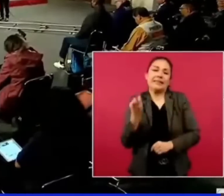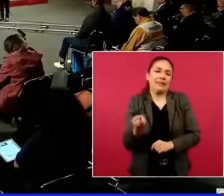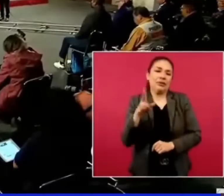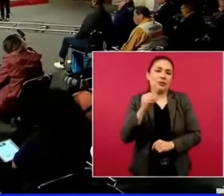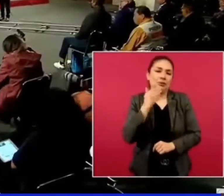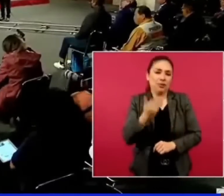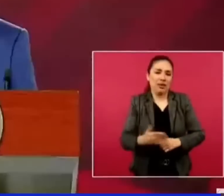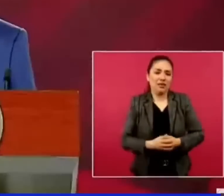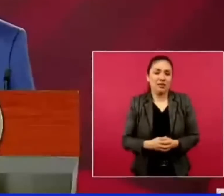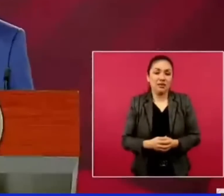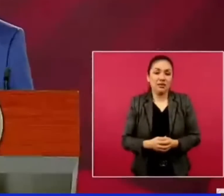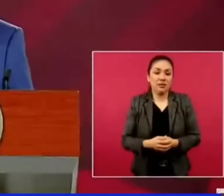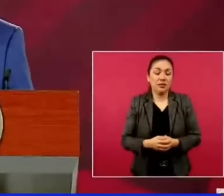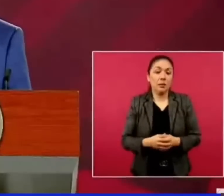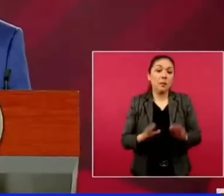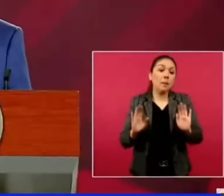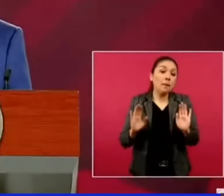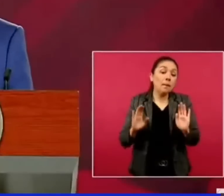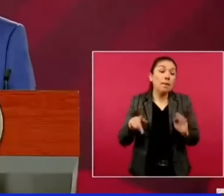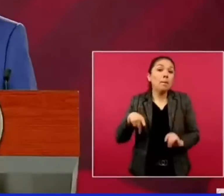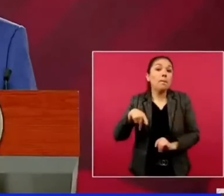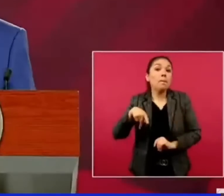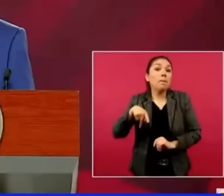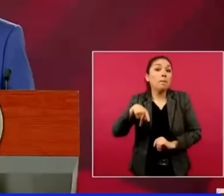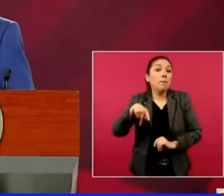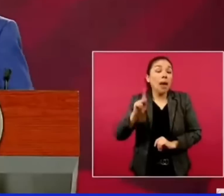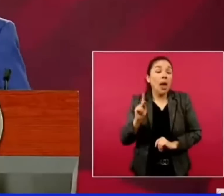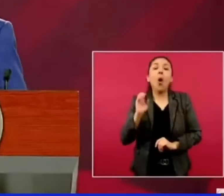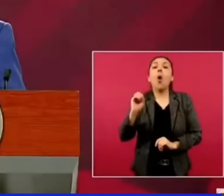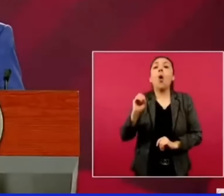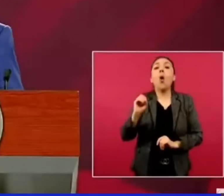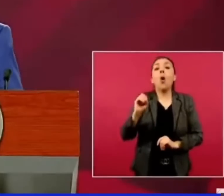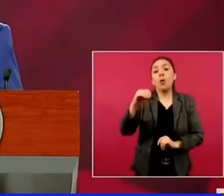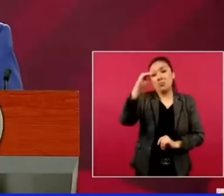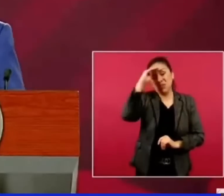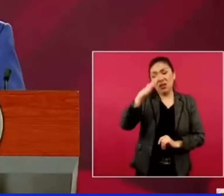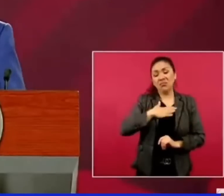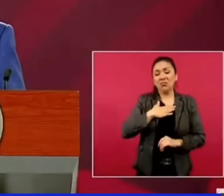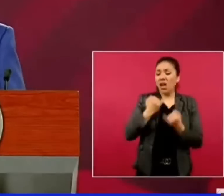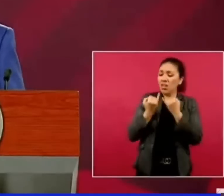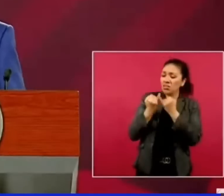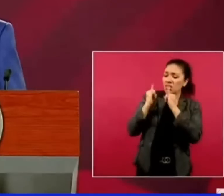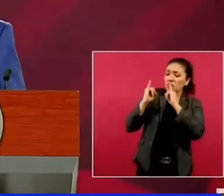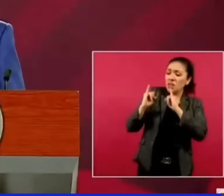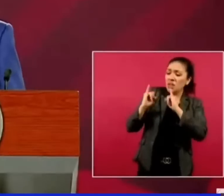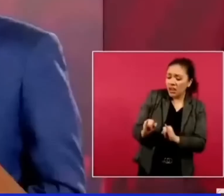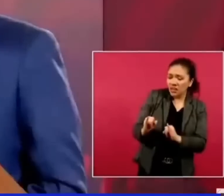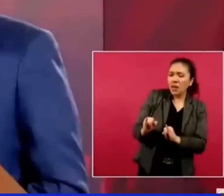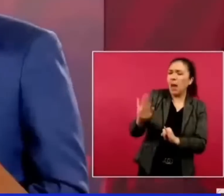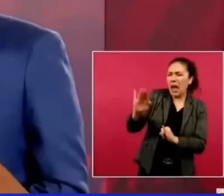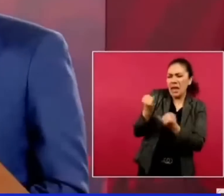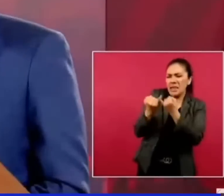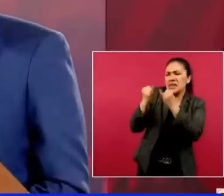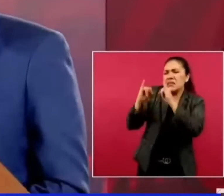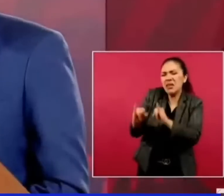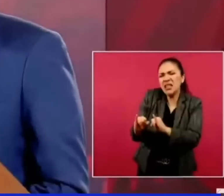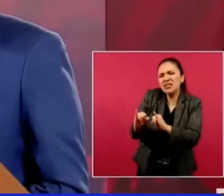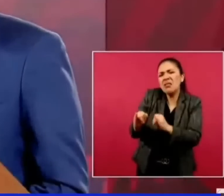Pero eso no, o decir somos independientes, ¿pero independientes de quién?